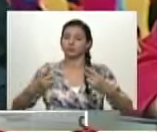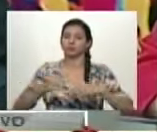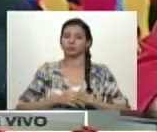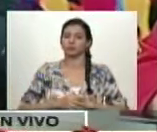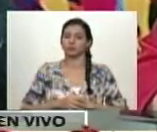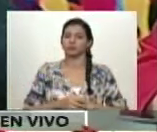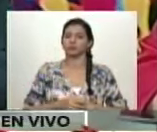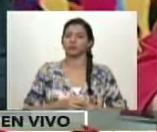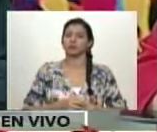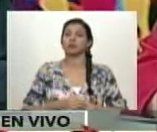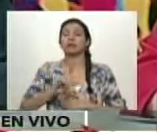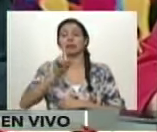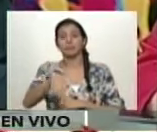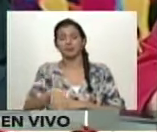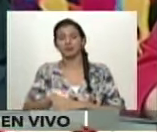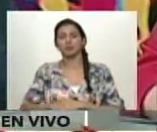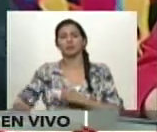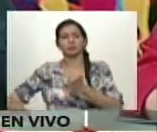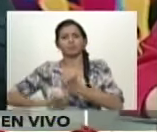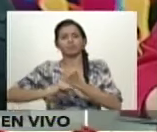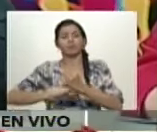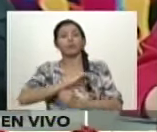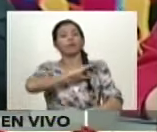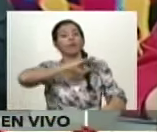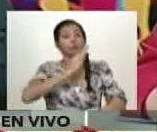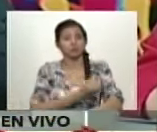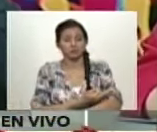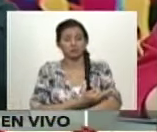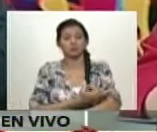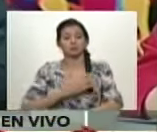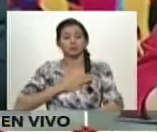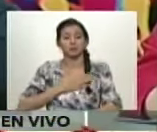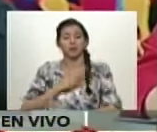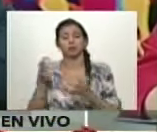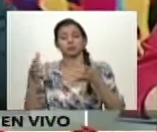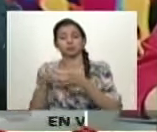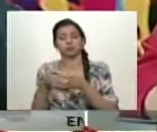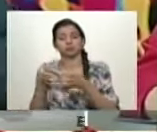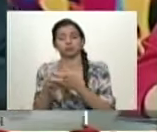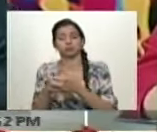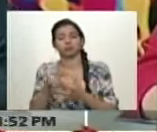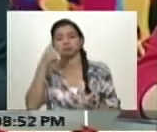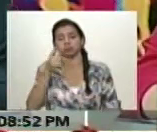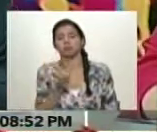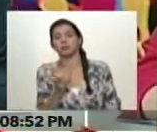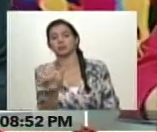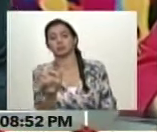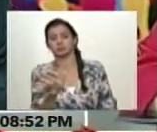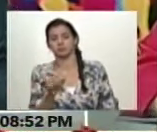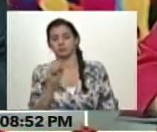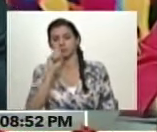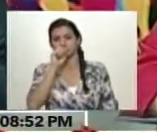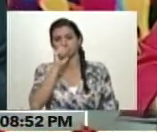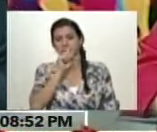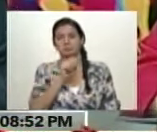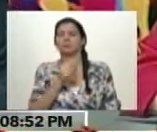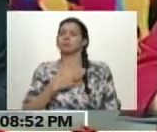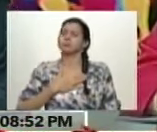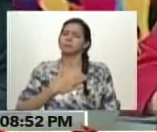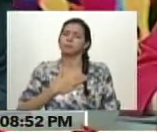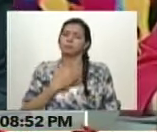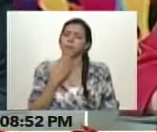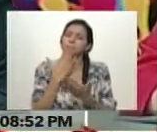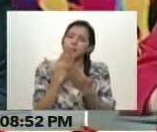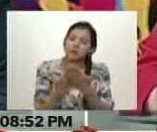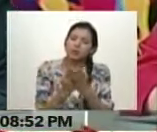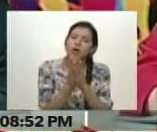y fortalecimiento de nuestro Partido Socialista Unido de Venezuela. Yo les pido